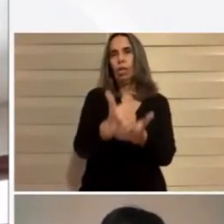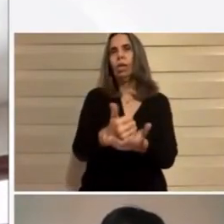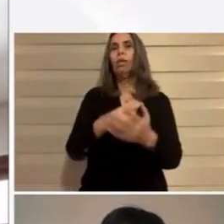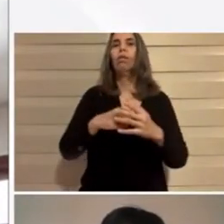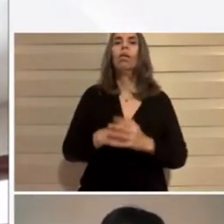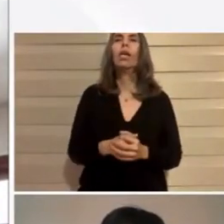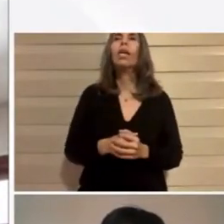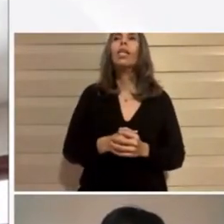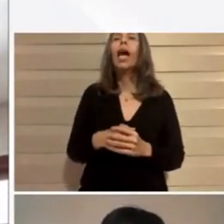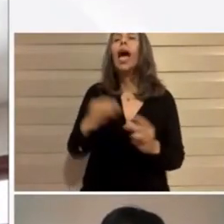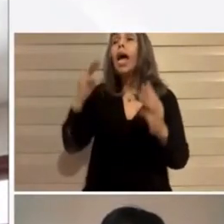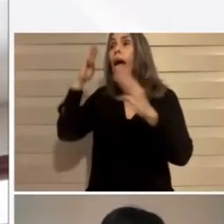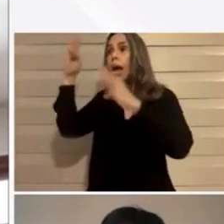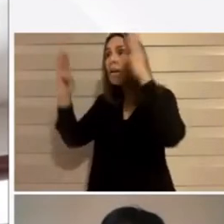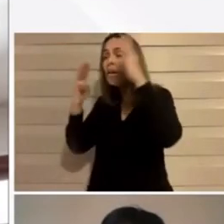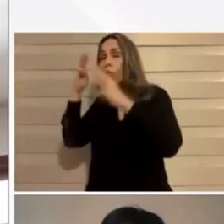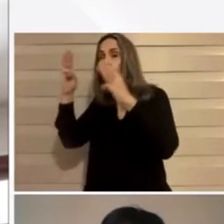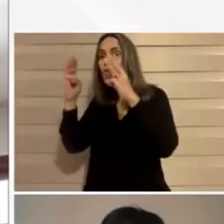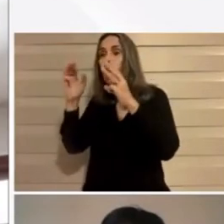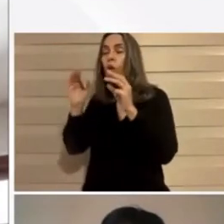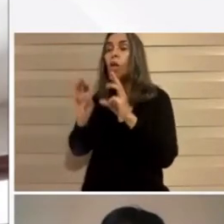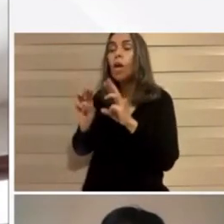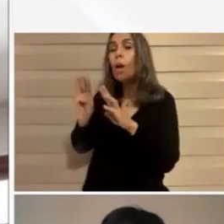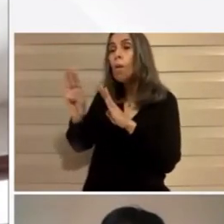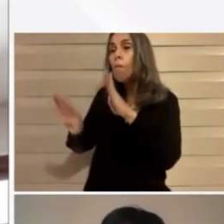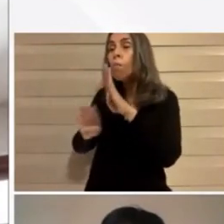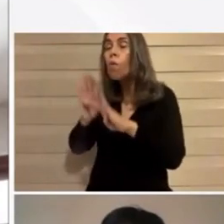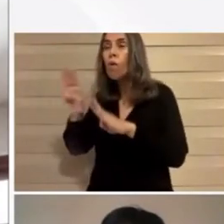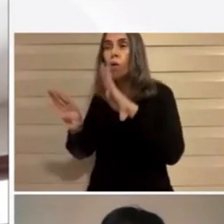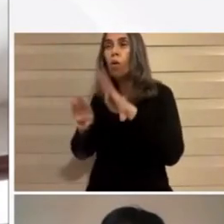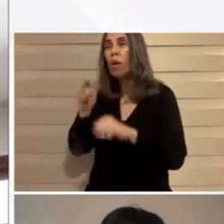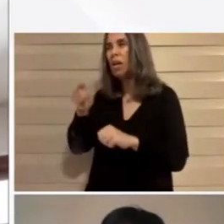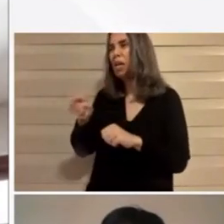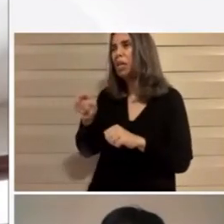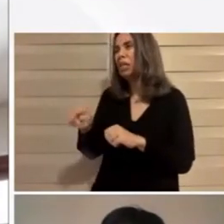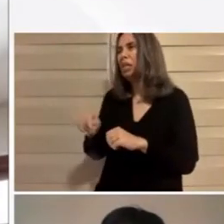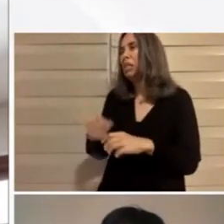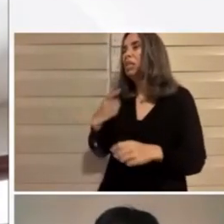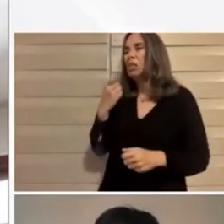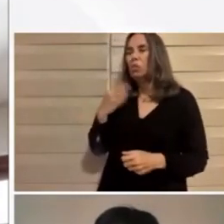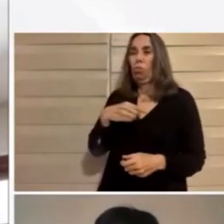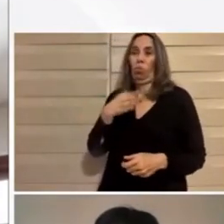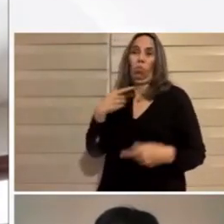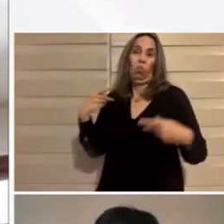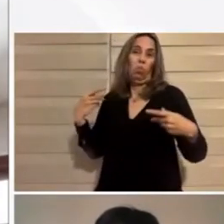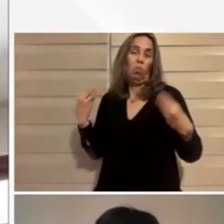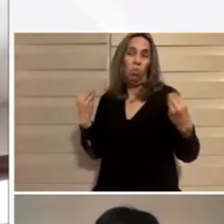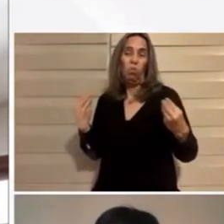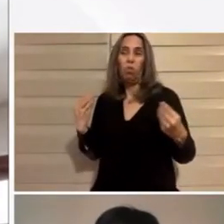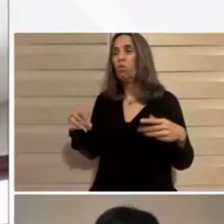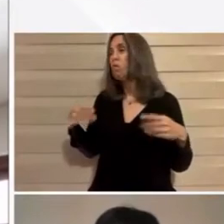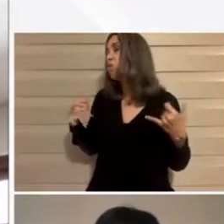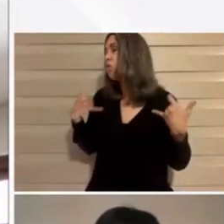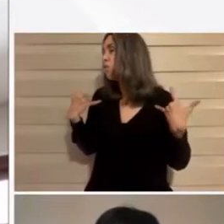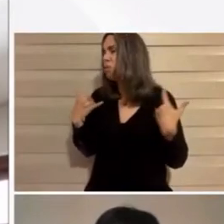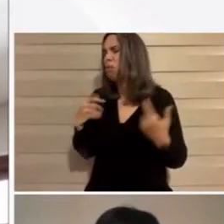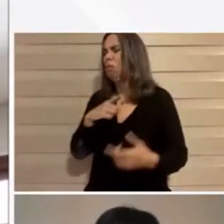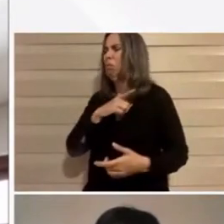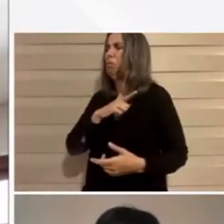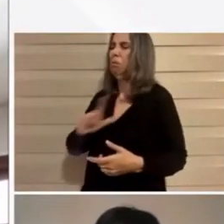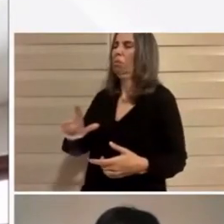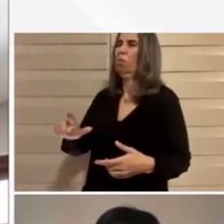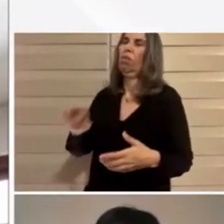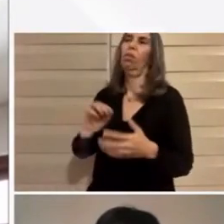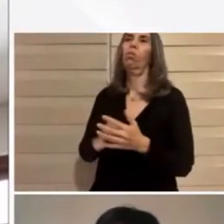Y muchos niños no les gusta la biología y muchos jóvenes no les gusta la biología, pues porque tampoco les gustó a sus maestros y no les contagiaron